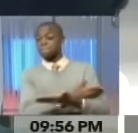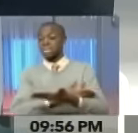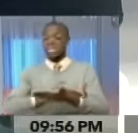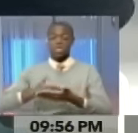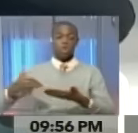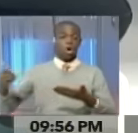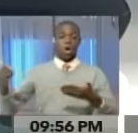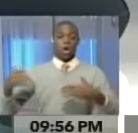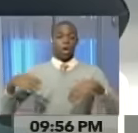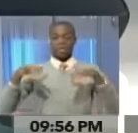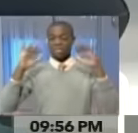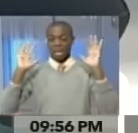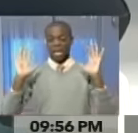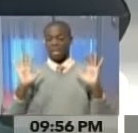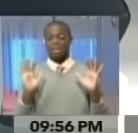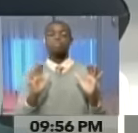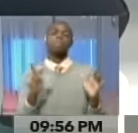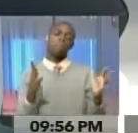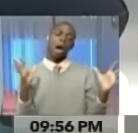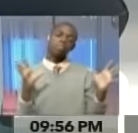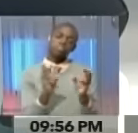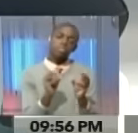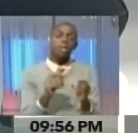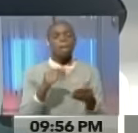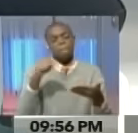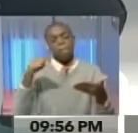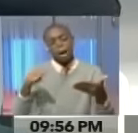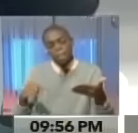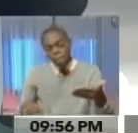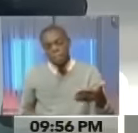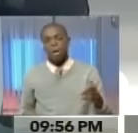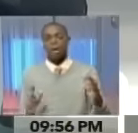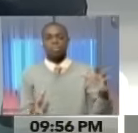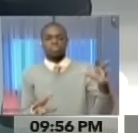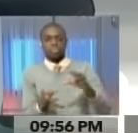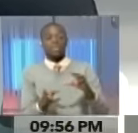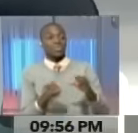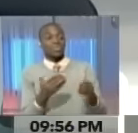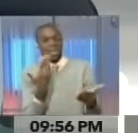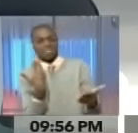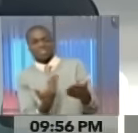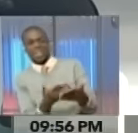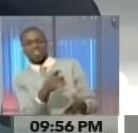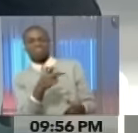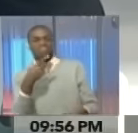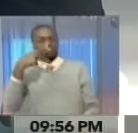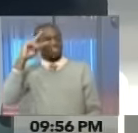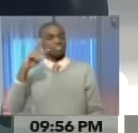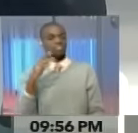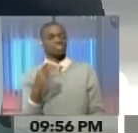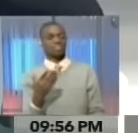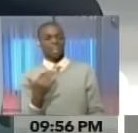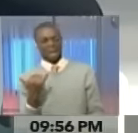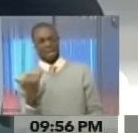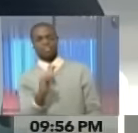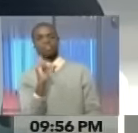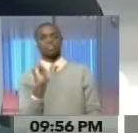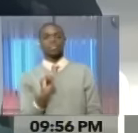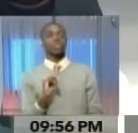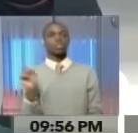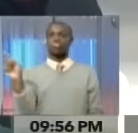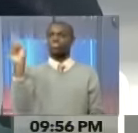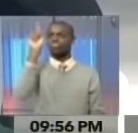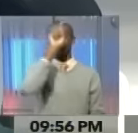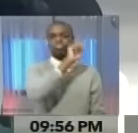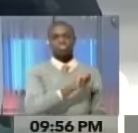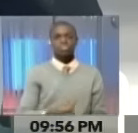395,000 es para nosotros la prueba la prueba de ese delito es decir todo lo que estamos haciendo en los tribunales de la República los que